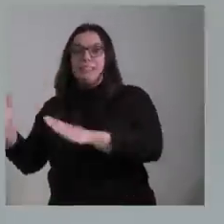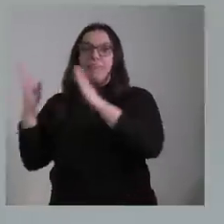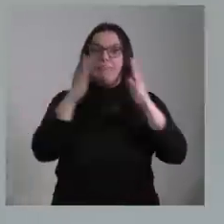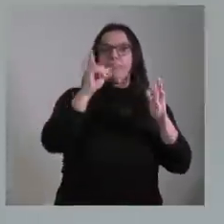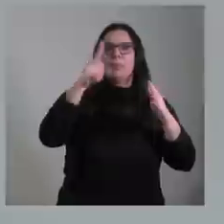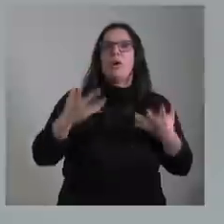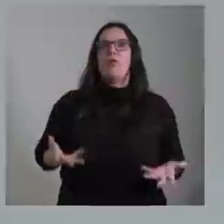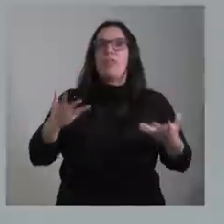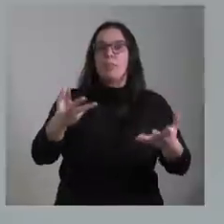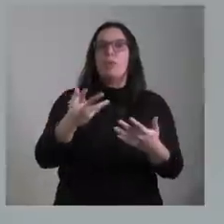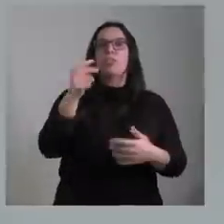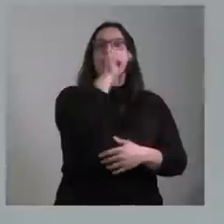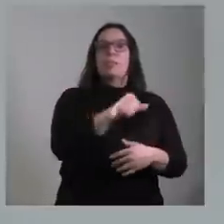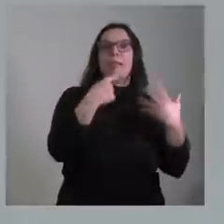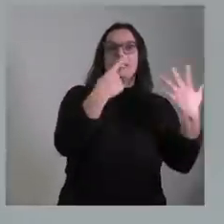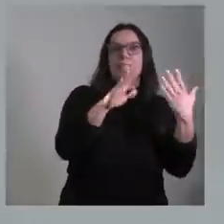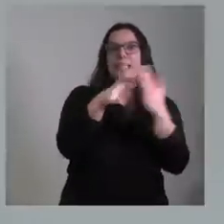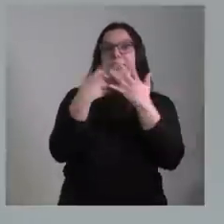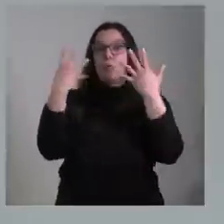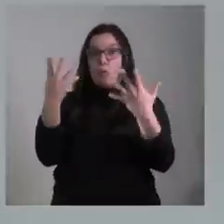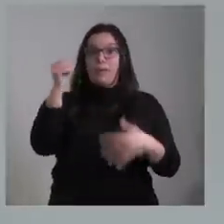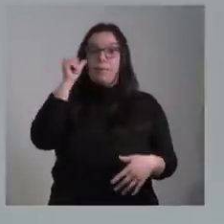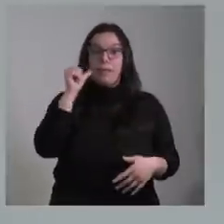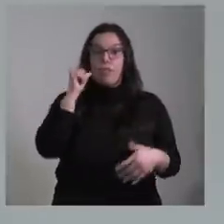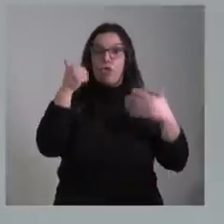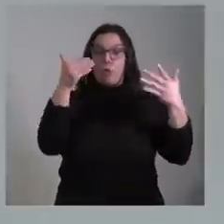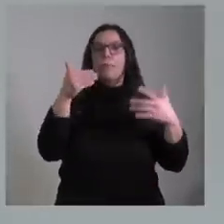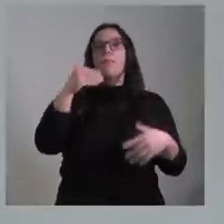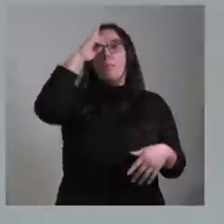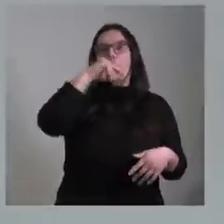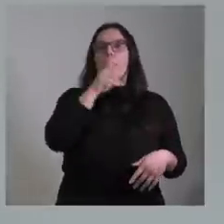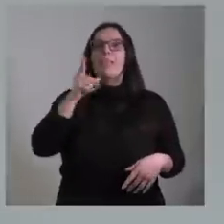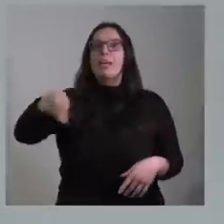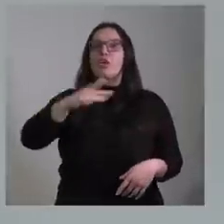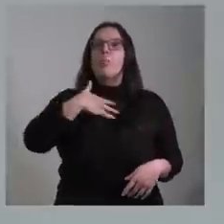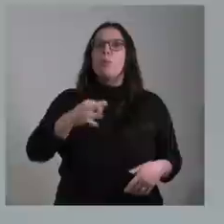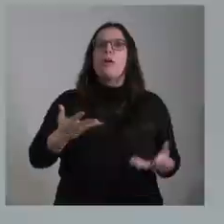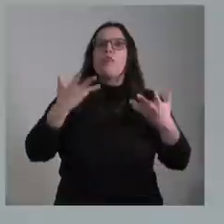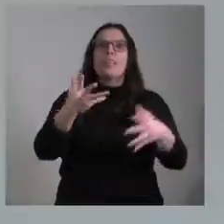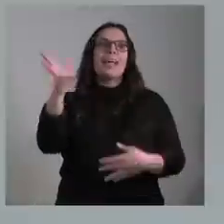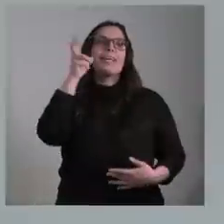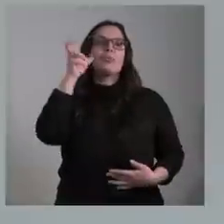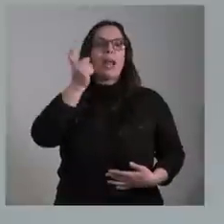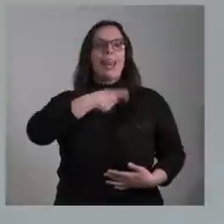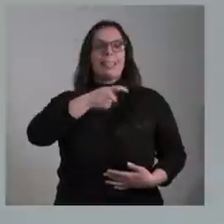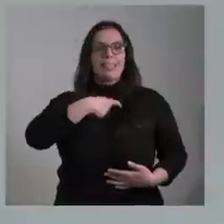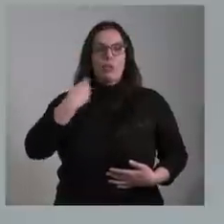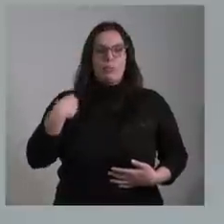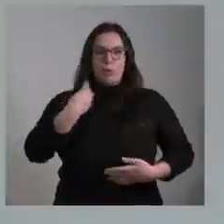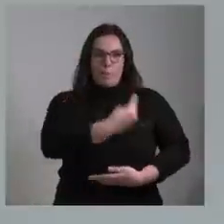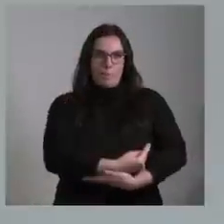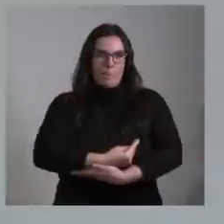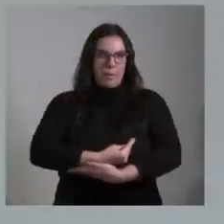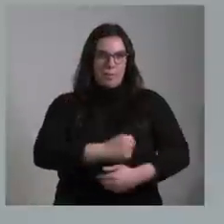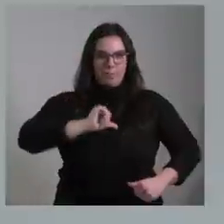ofrecer entre la semana 6 y la semana 9 del embarazo que los padres puedan escuchar el latido del bebé que está dentro de su madre